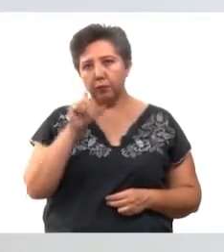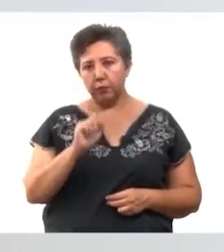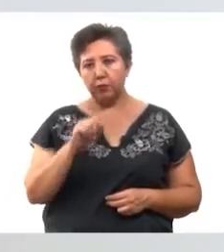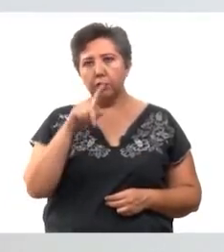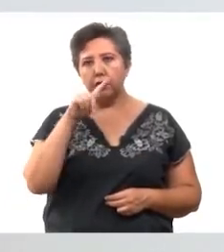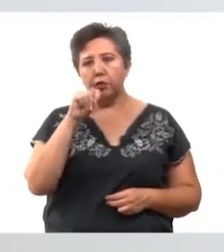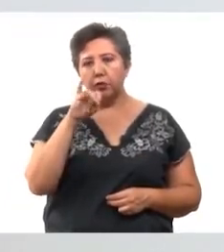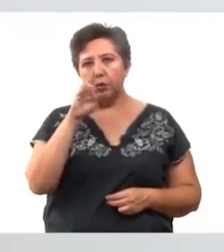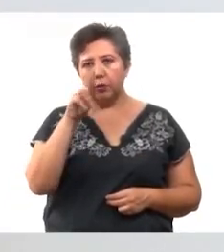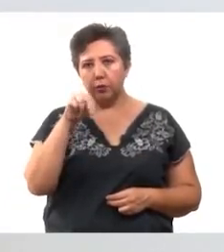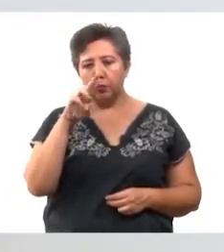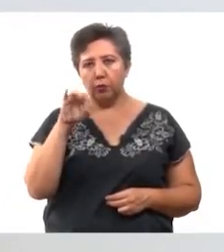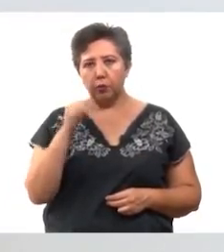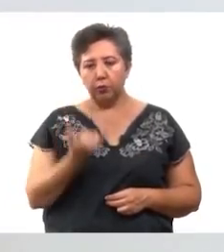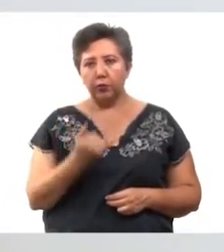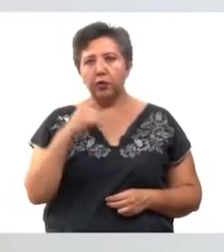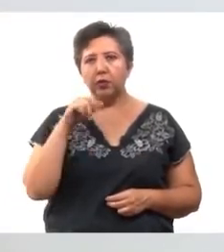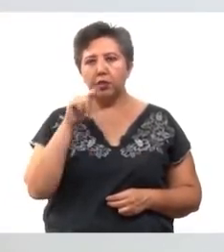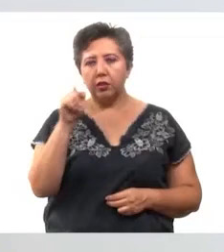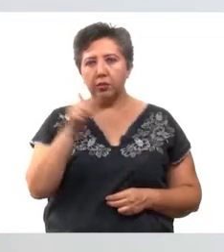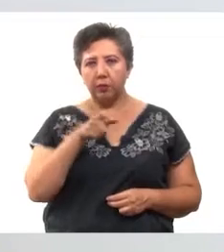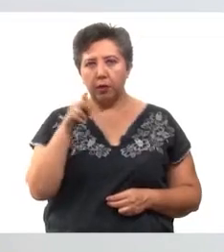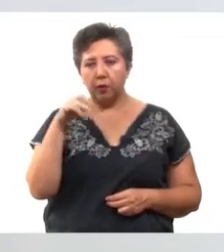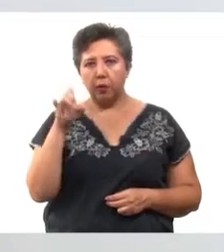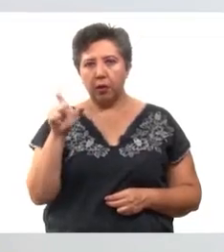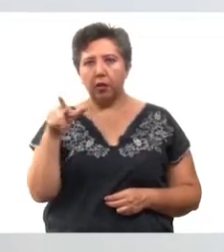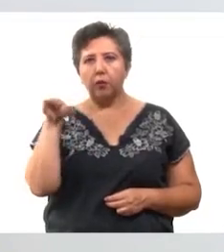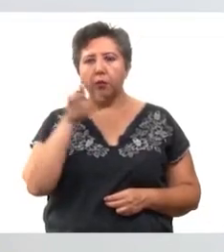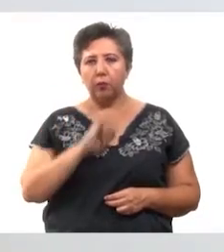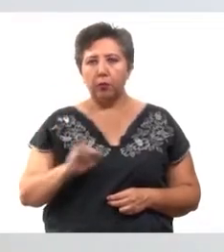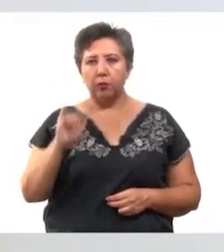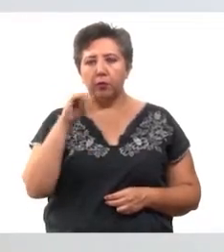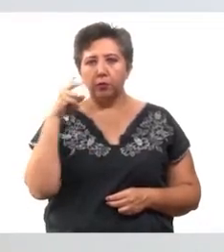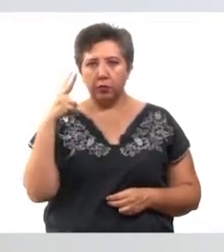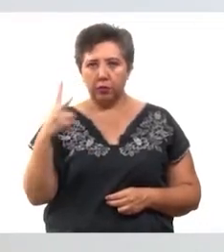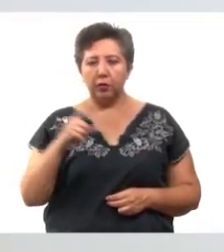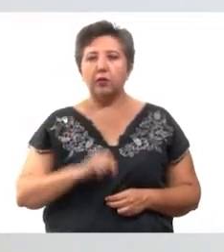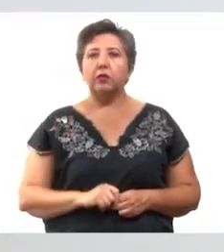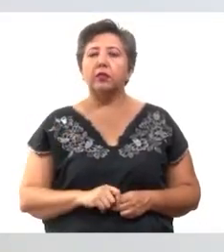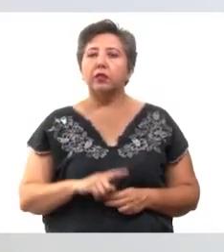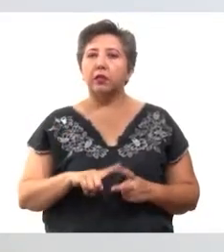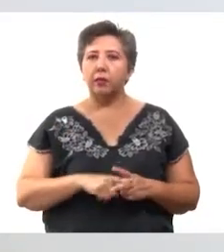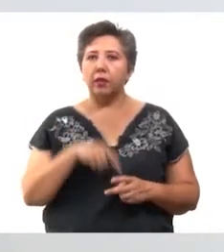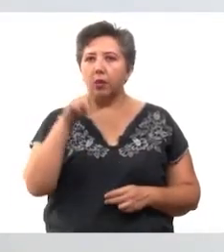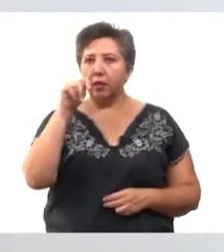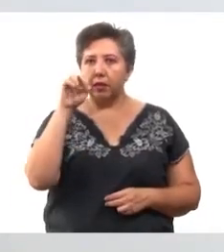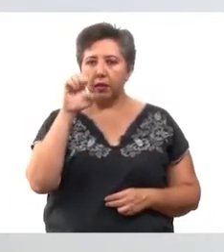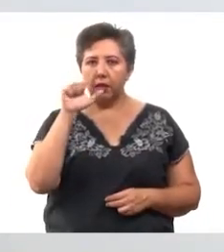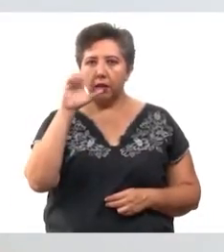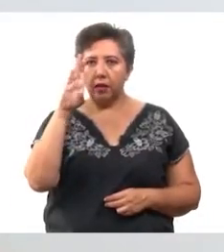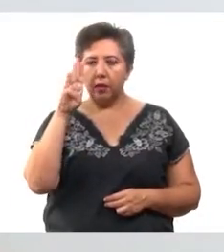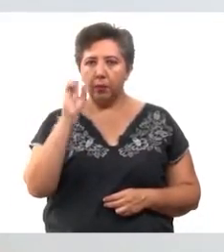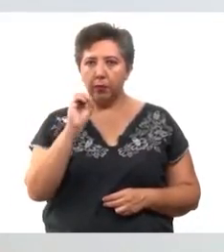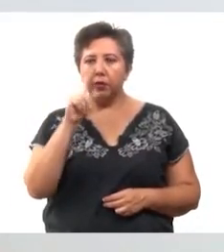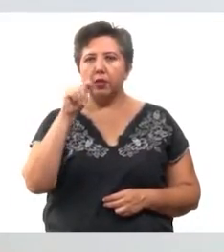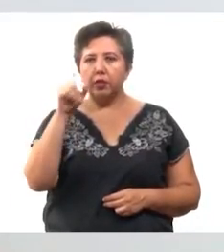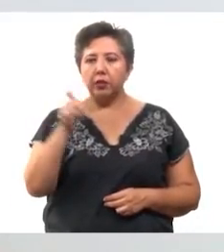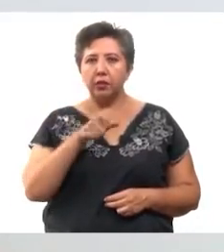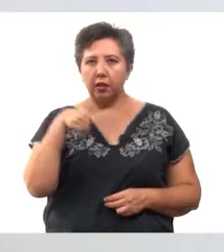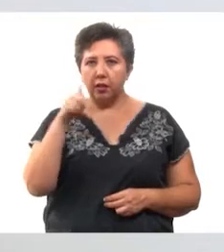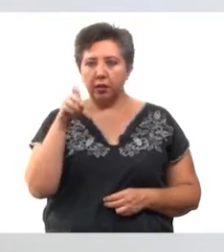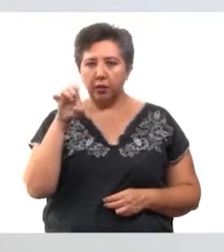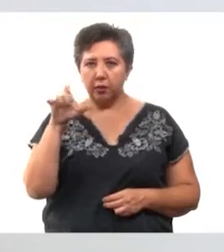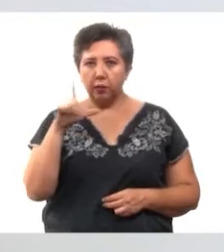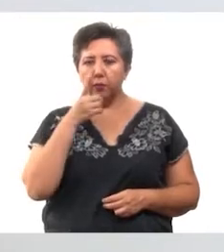Timucuy, Temax y Tixpehual. El jueves 2 de septiembre comenzará en las demarcaciones de Teabo, Tixcacalcupul,